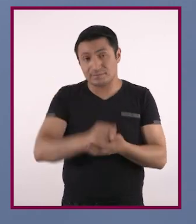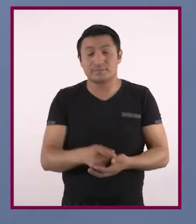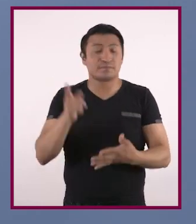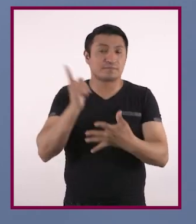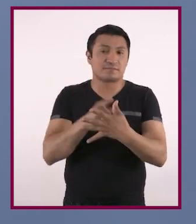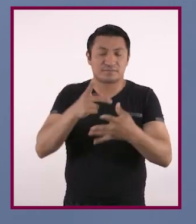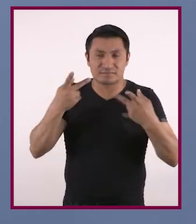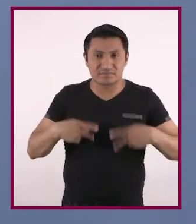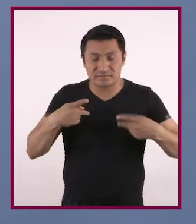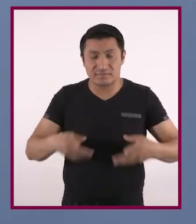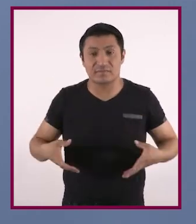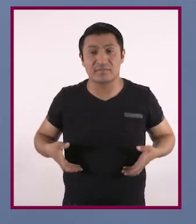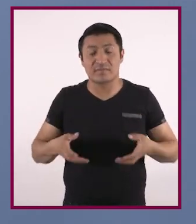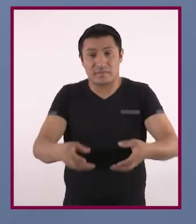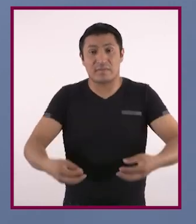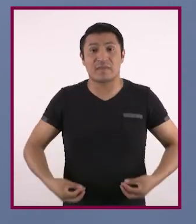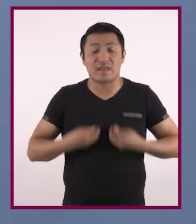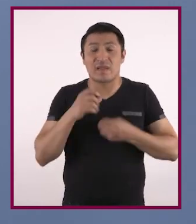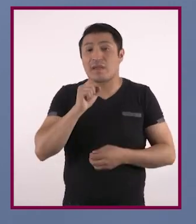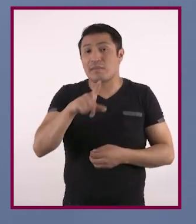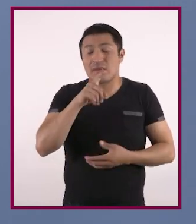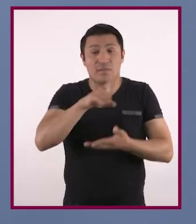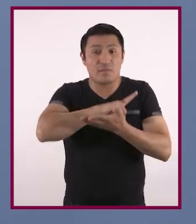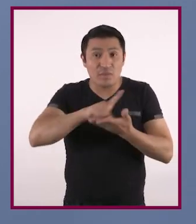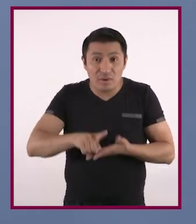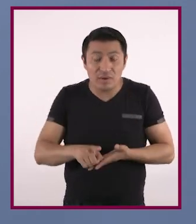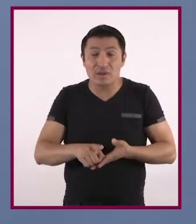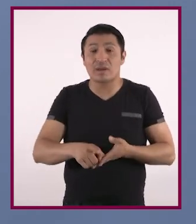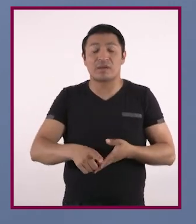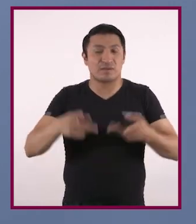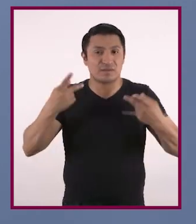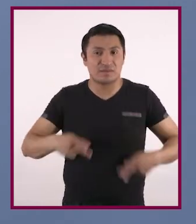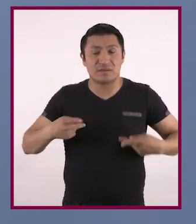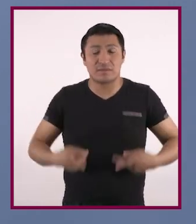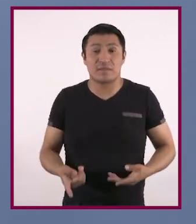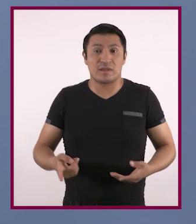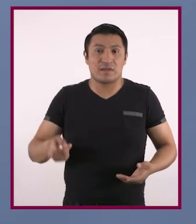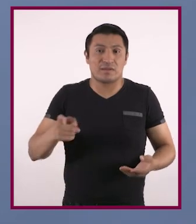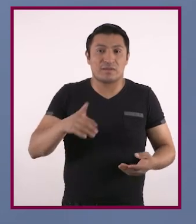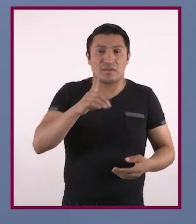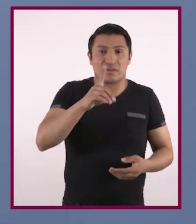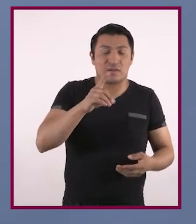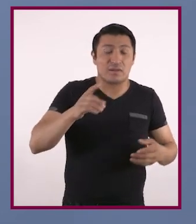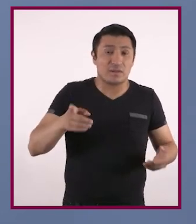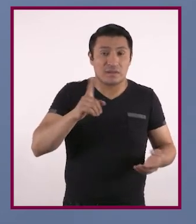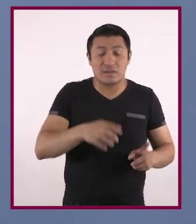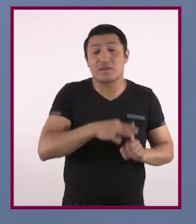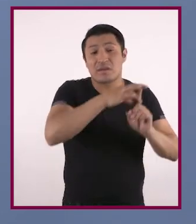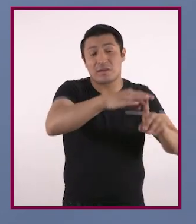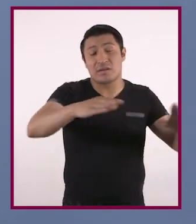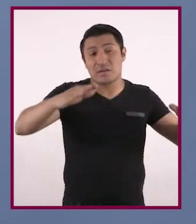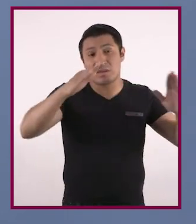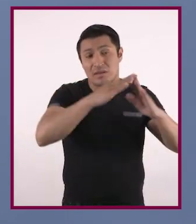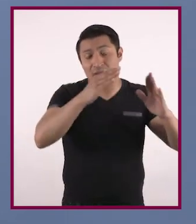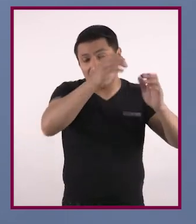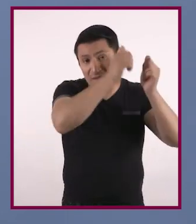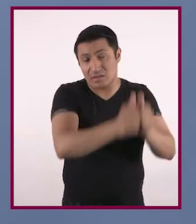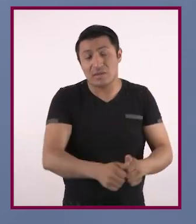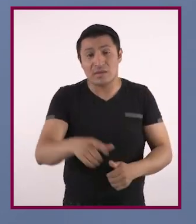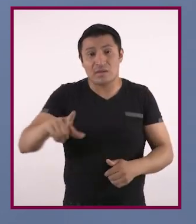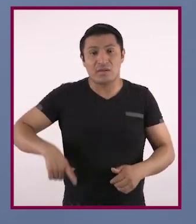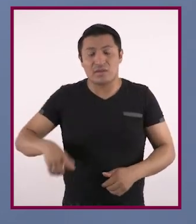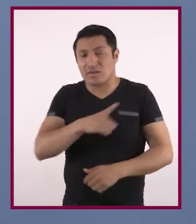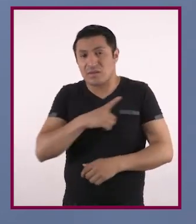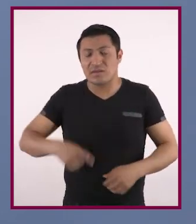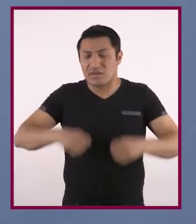Las personas en situación de calle tienen los mismos derechos que las personas domiciliadas y el Estado tiene la obligación de garantizar su derecho